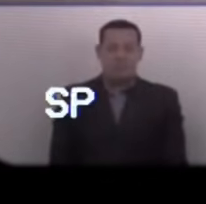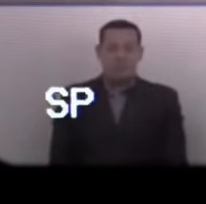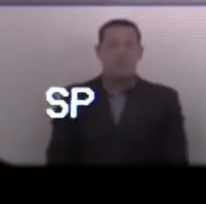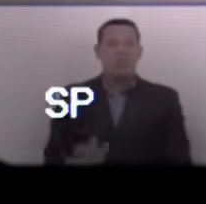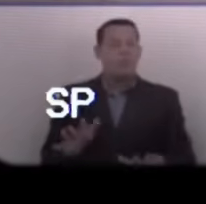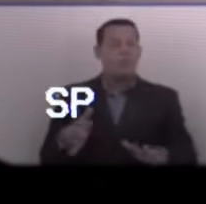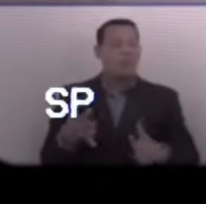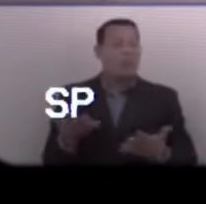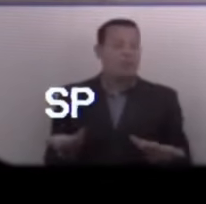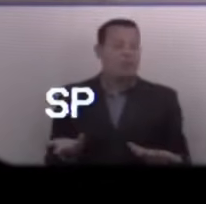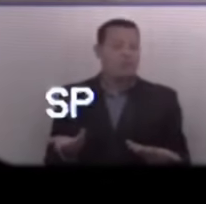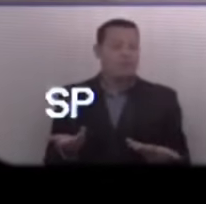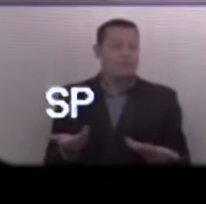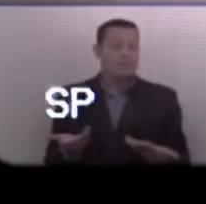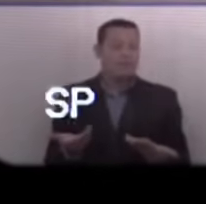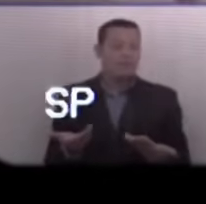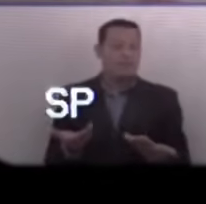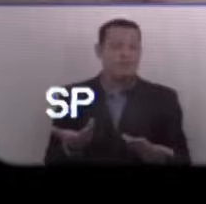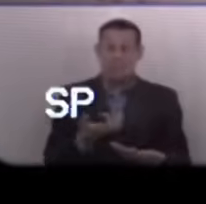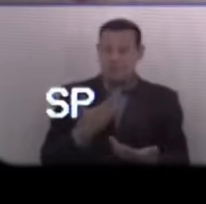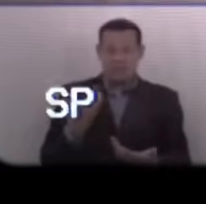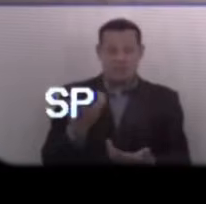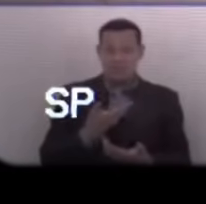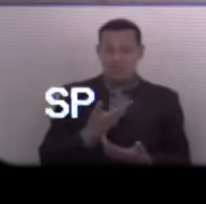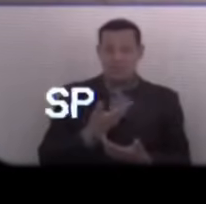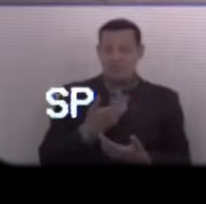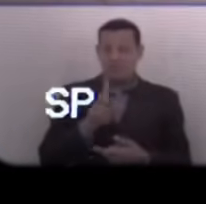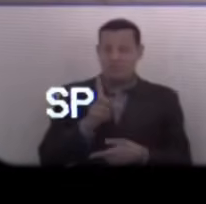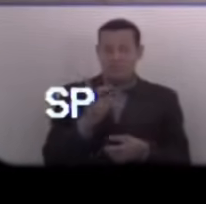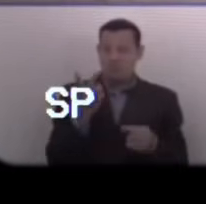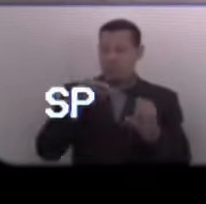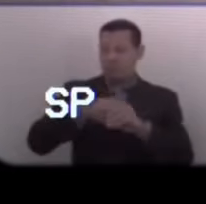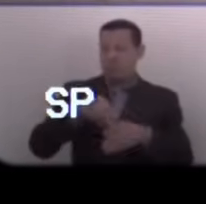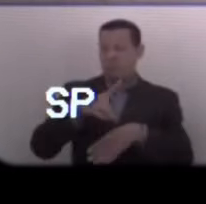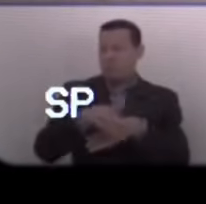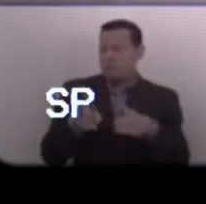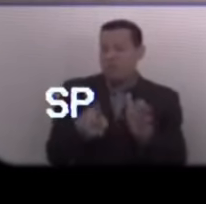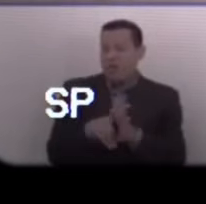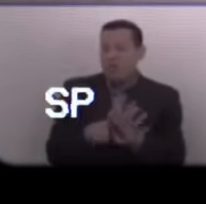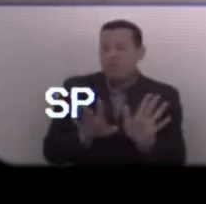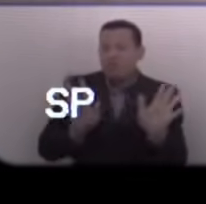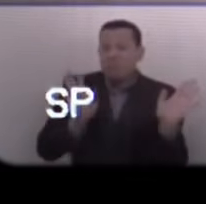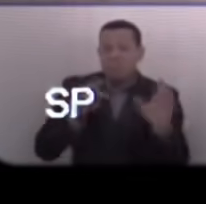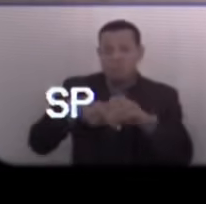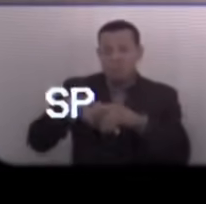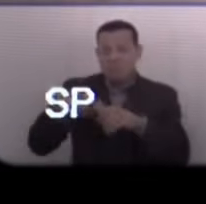Porque si no, no se ofrezca de diputada o de diputado.